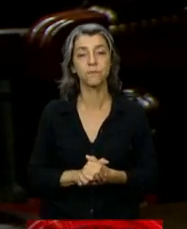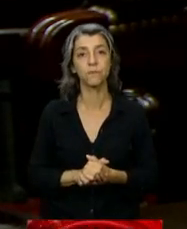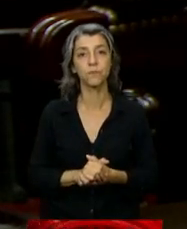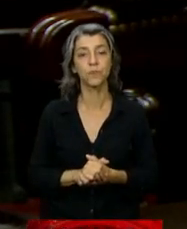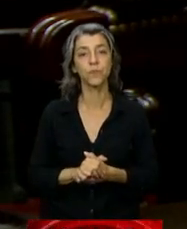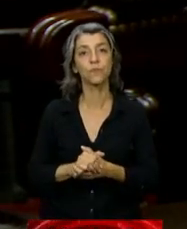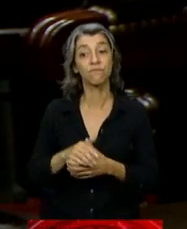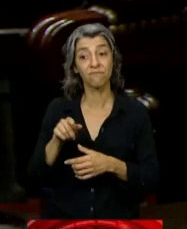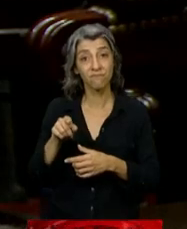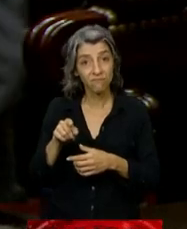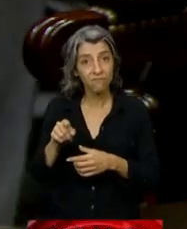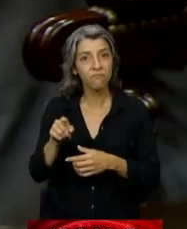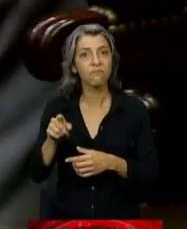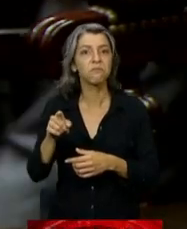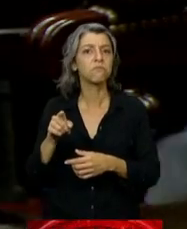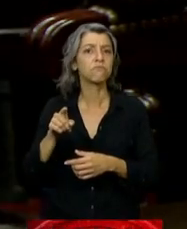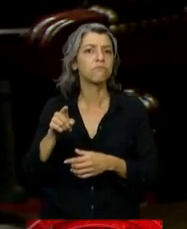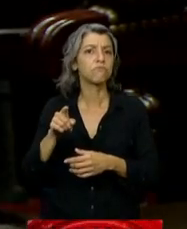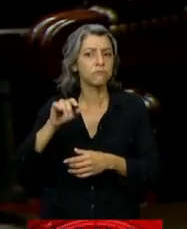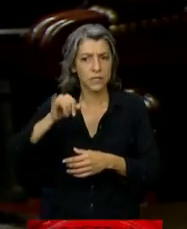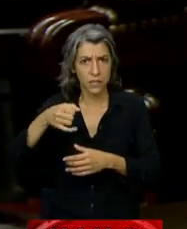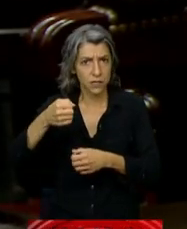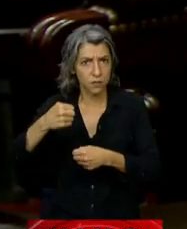en el principio de igualdad ante la ley,